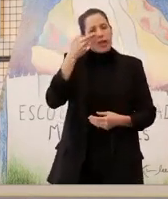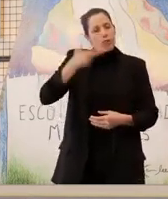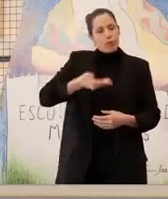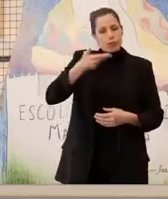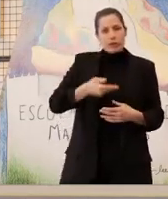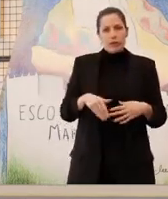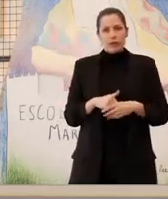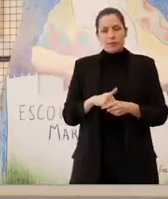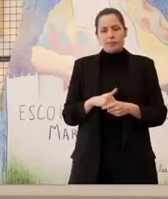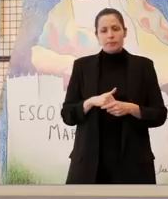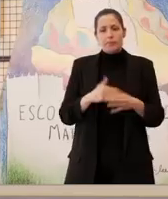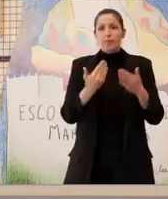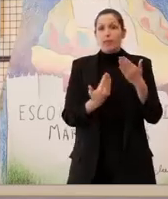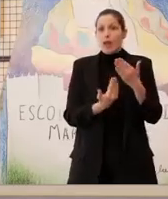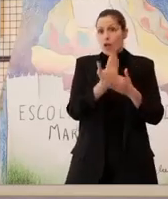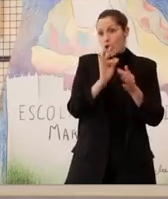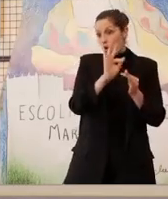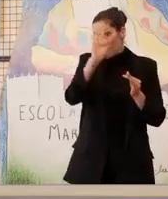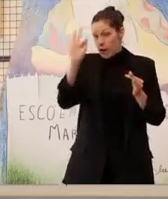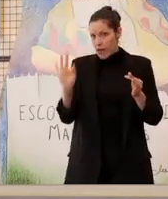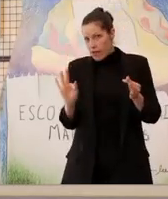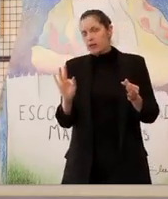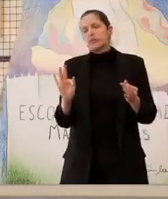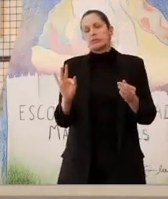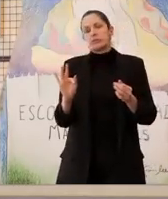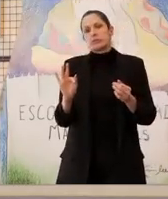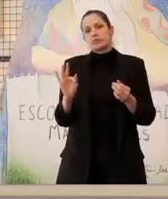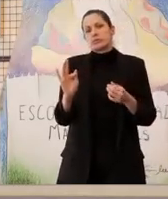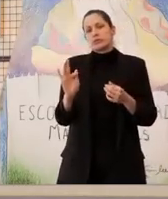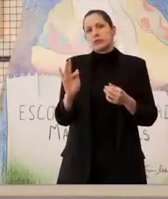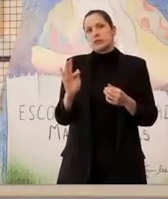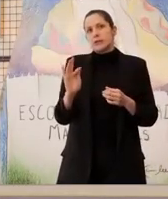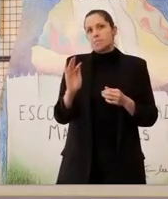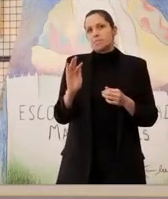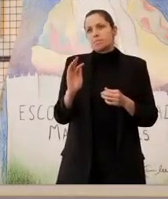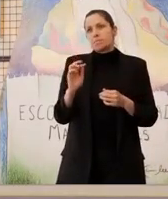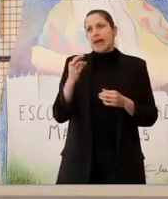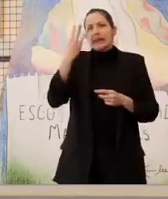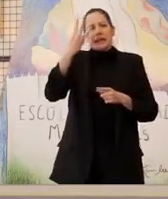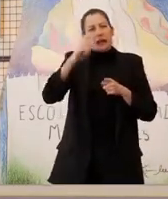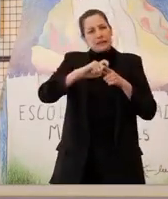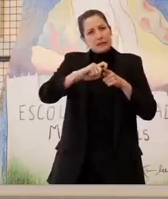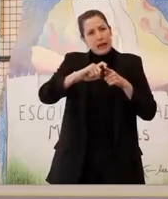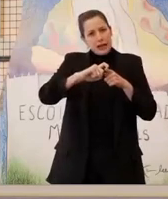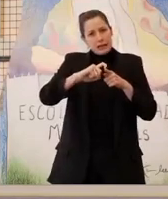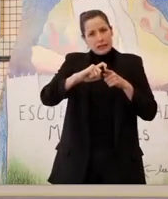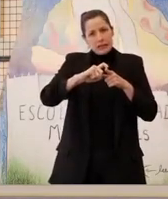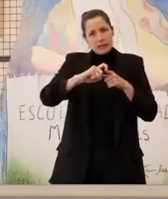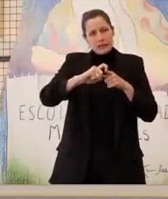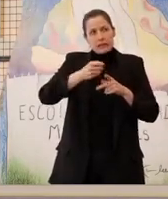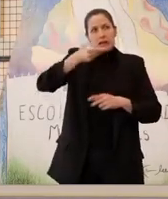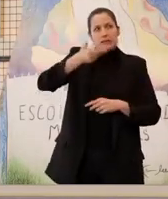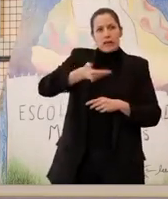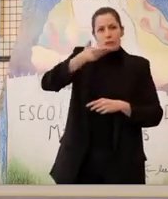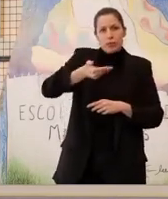las jornadas han estado concebidas con dos con tres características una que